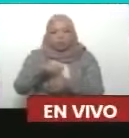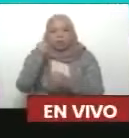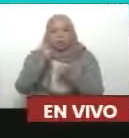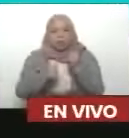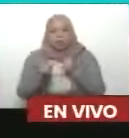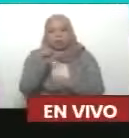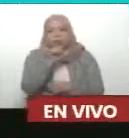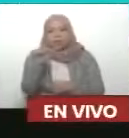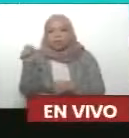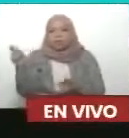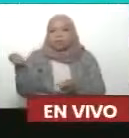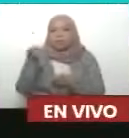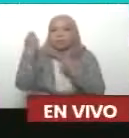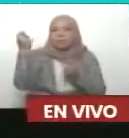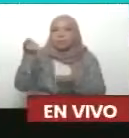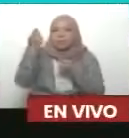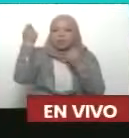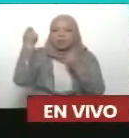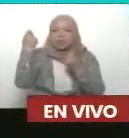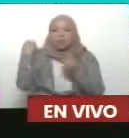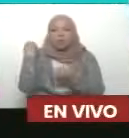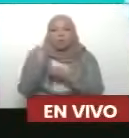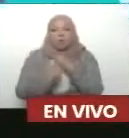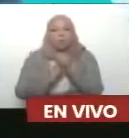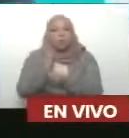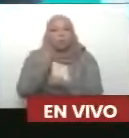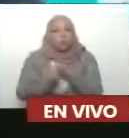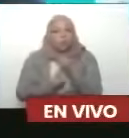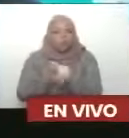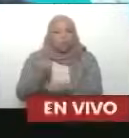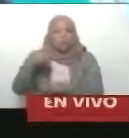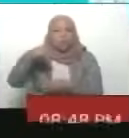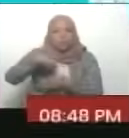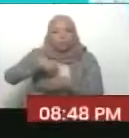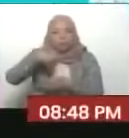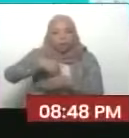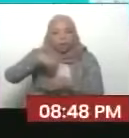campaña. ¿Y cómo? ¿Sabes cómo vas a votar?